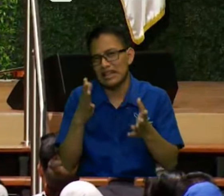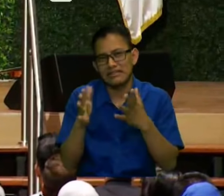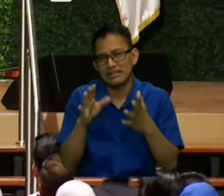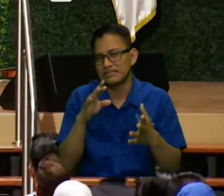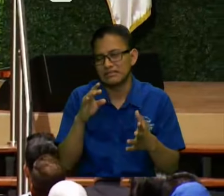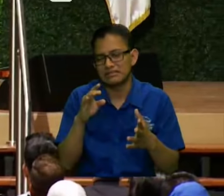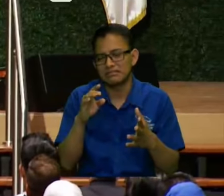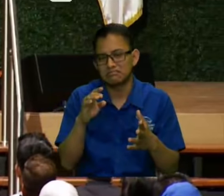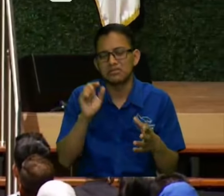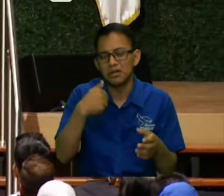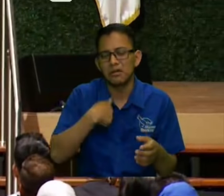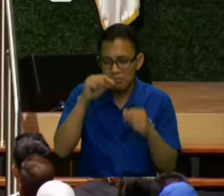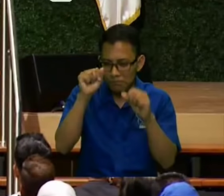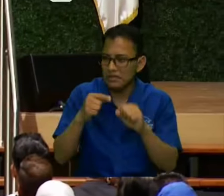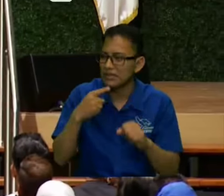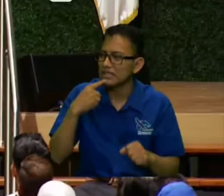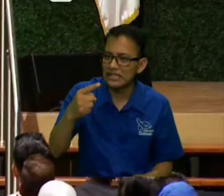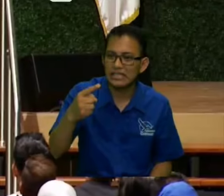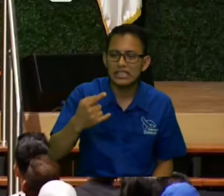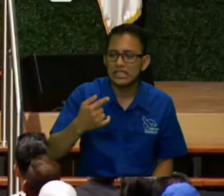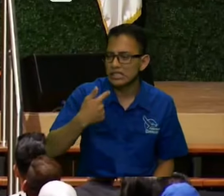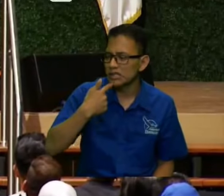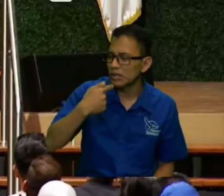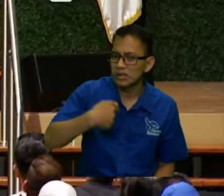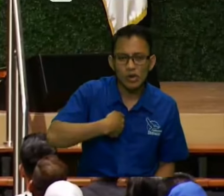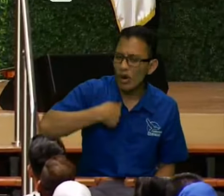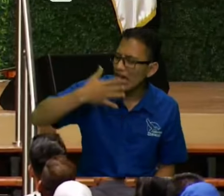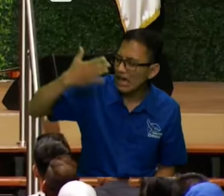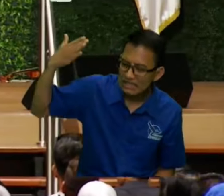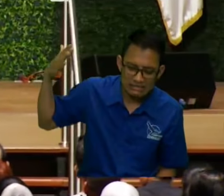Estaba perdido y fui encontrado.